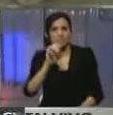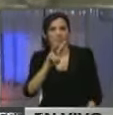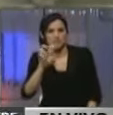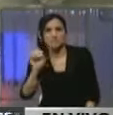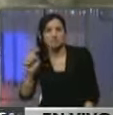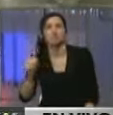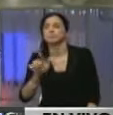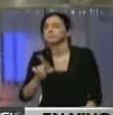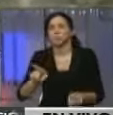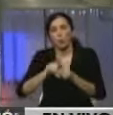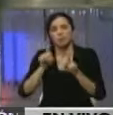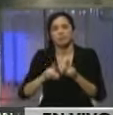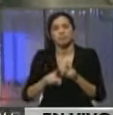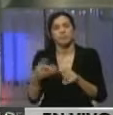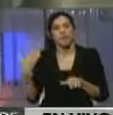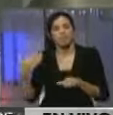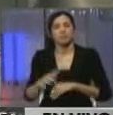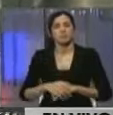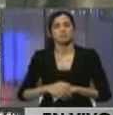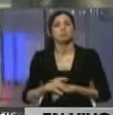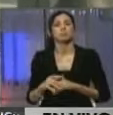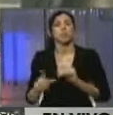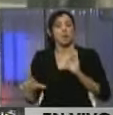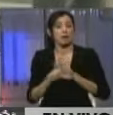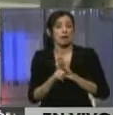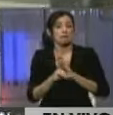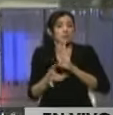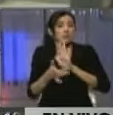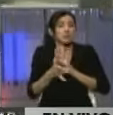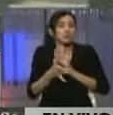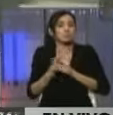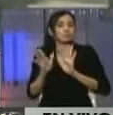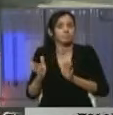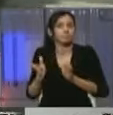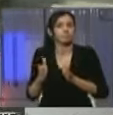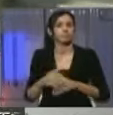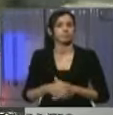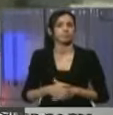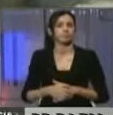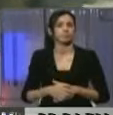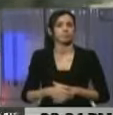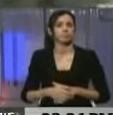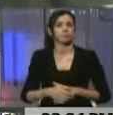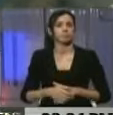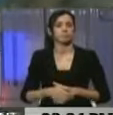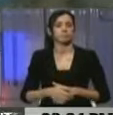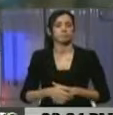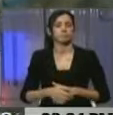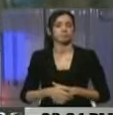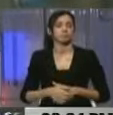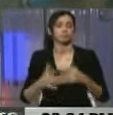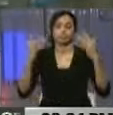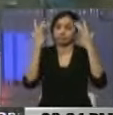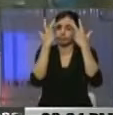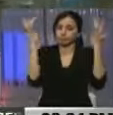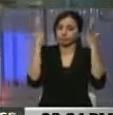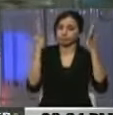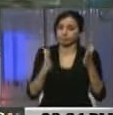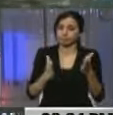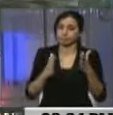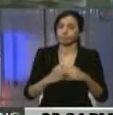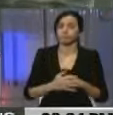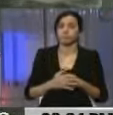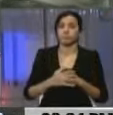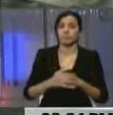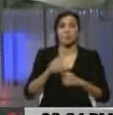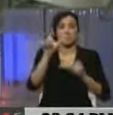Bueno, legal, constitucionalmente y técnicamente, fueron nuestro cerebrito con los